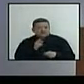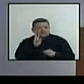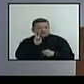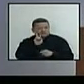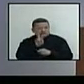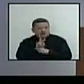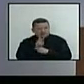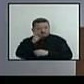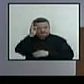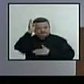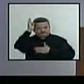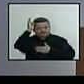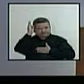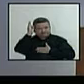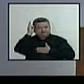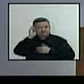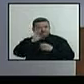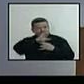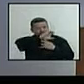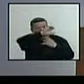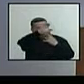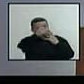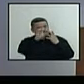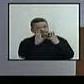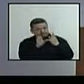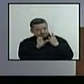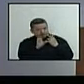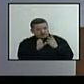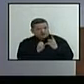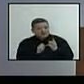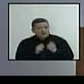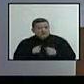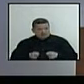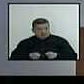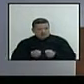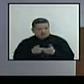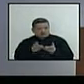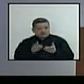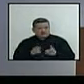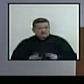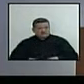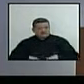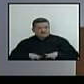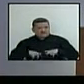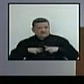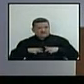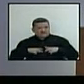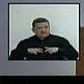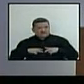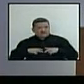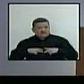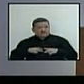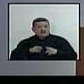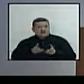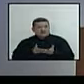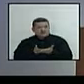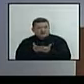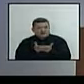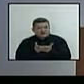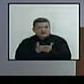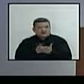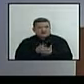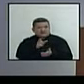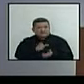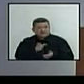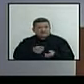testigos creíbles del Evangelio por medio del testimonio de una vida entregada al servicio de Dios y